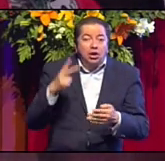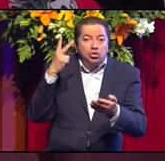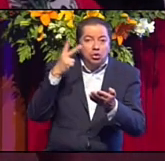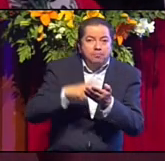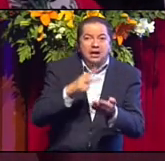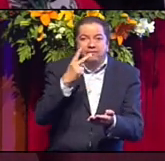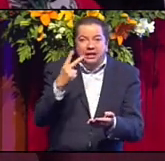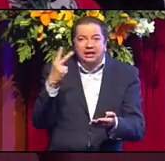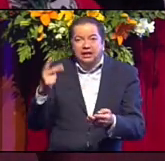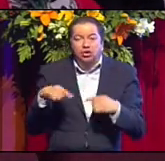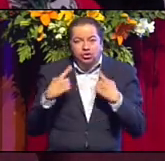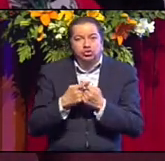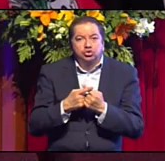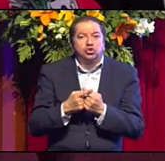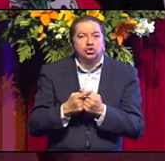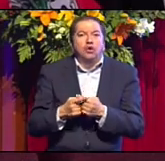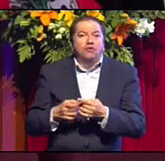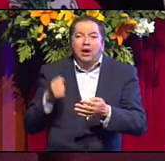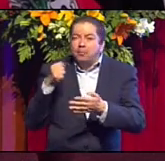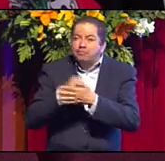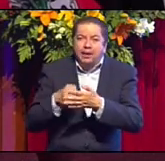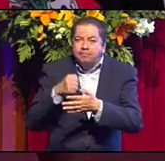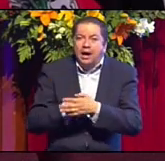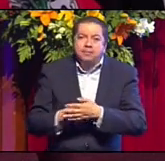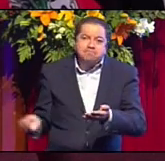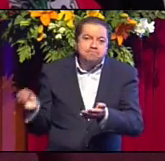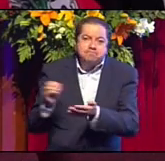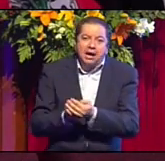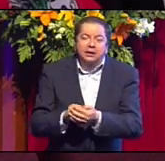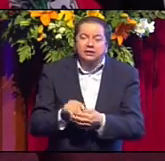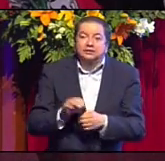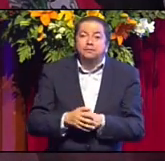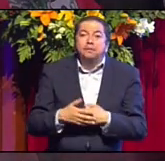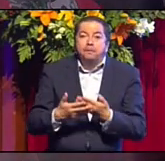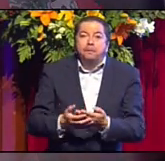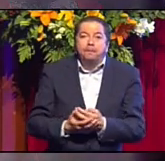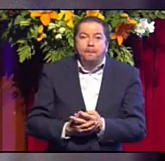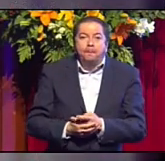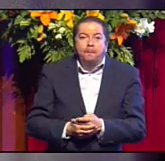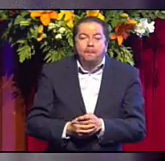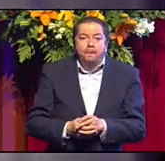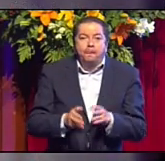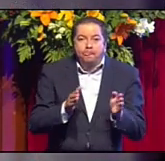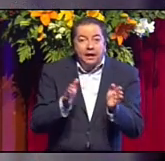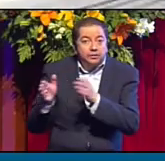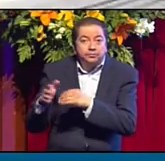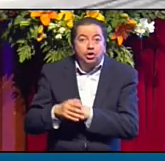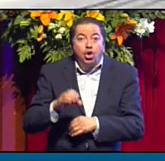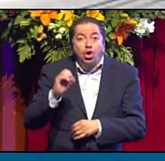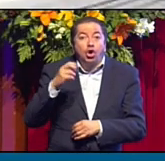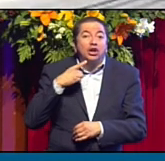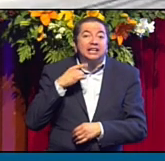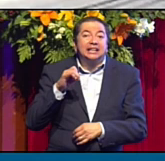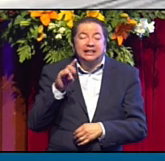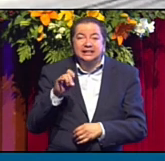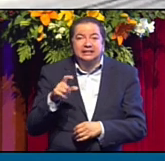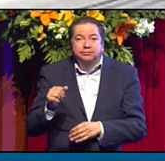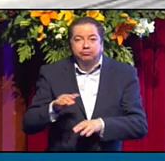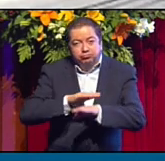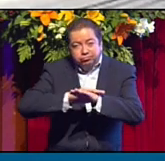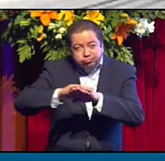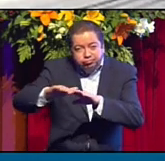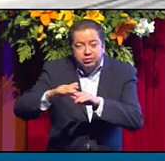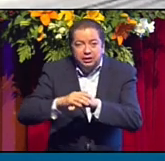2022 y vamos por más que se puede. ¿O no? Sí, pues. Vamos a la habilitación de la bodega municipal de la calle O'Higgins, intersección con San